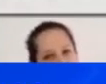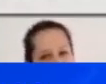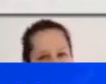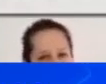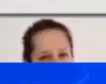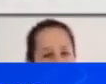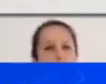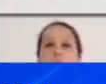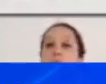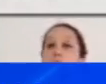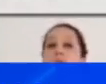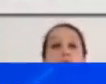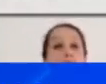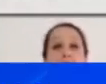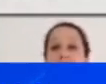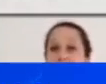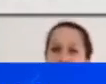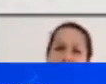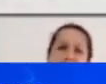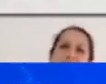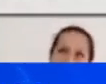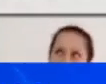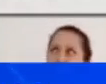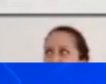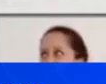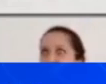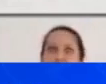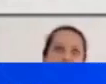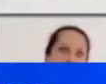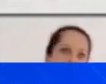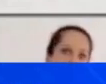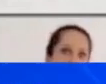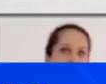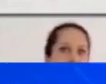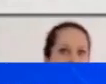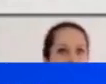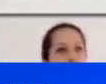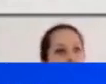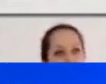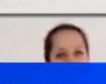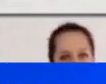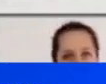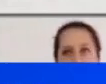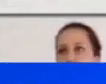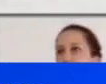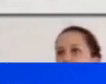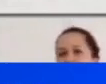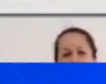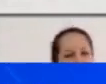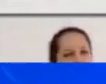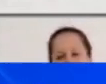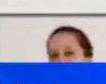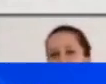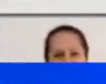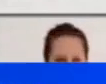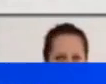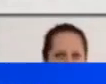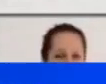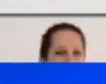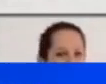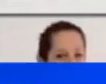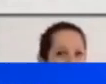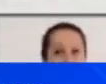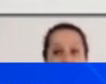y múltiples desafíos en términos de políticas públicas fueron tales desafíos lo que impulsaron la adopción